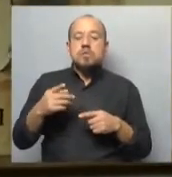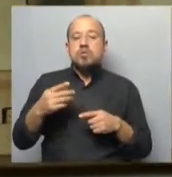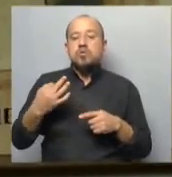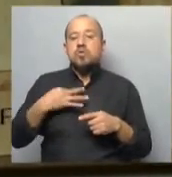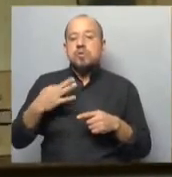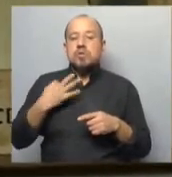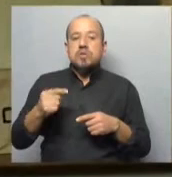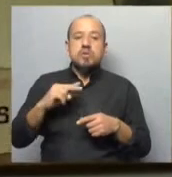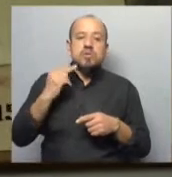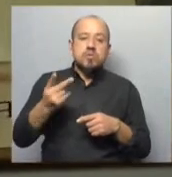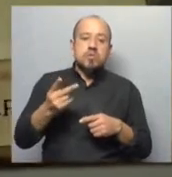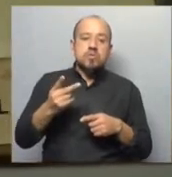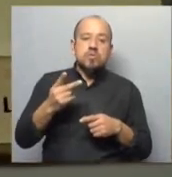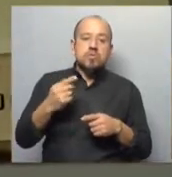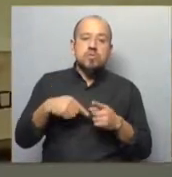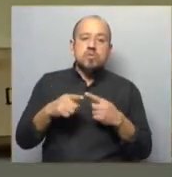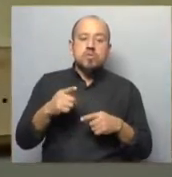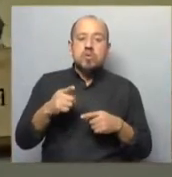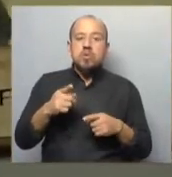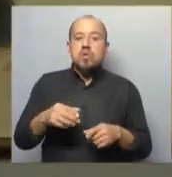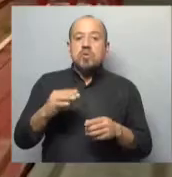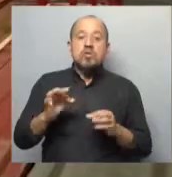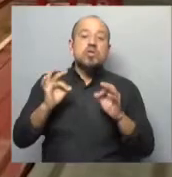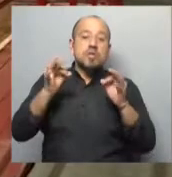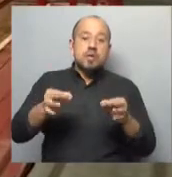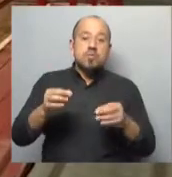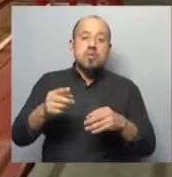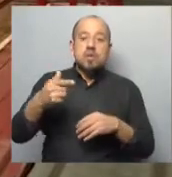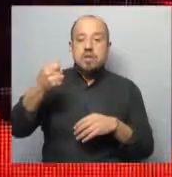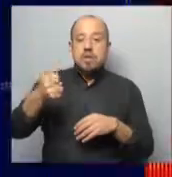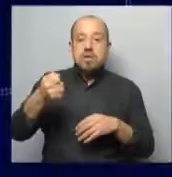a segunda muy importante? Y una vez estuvimos en primera en